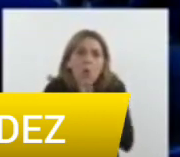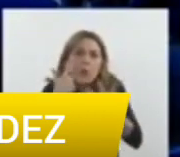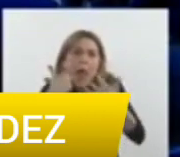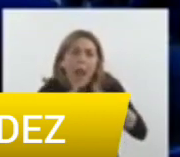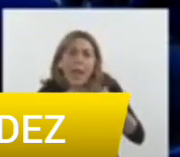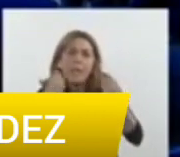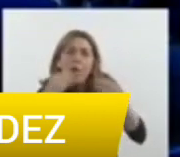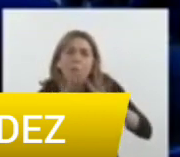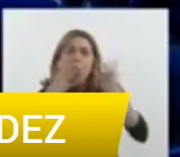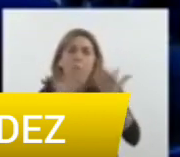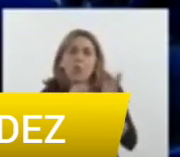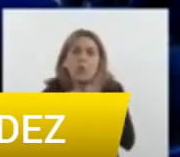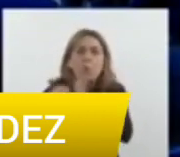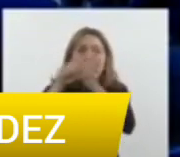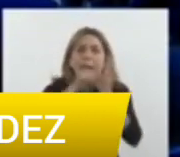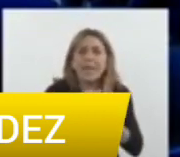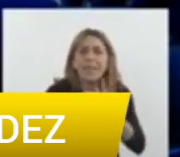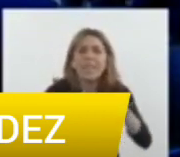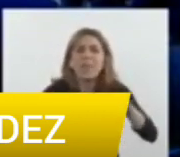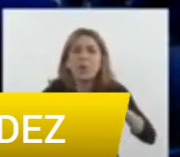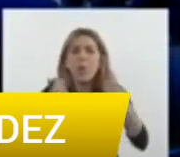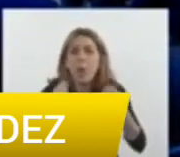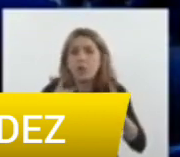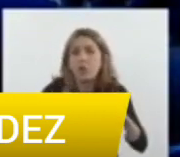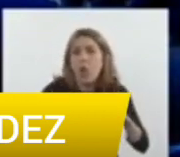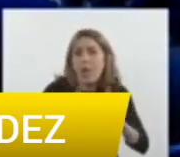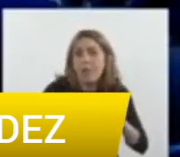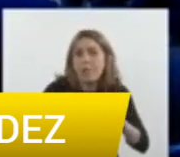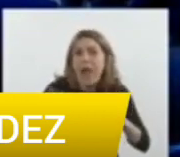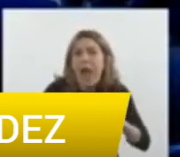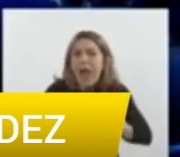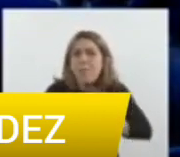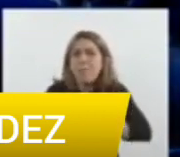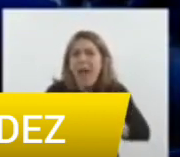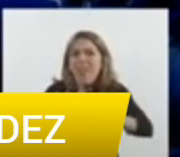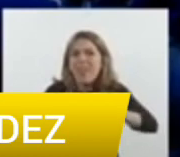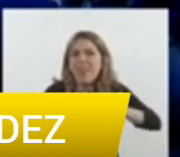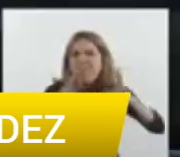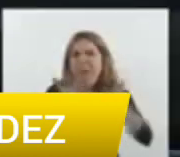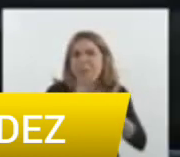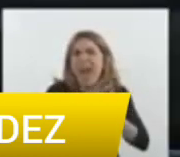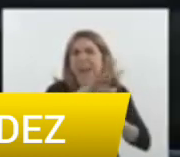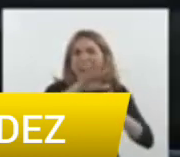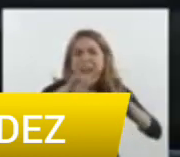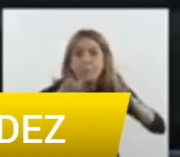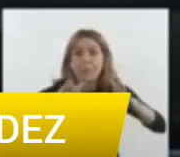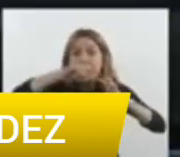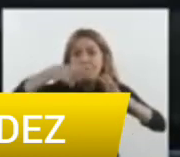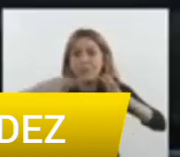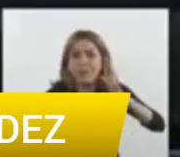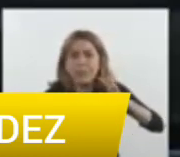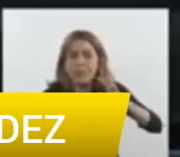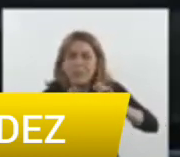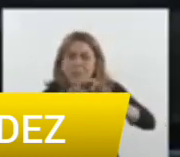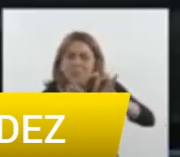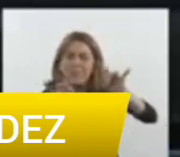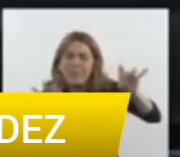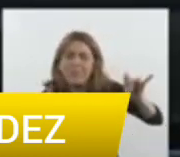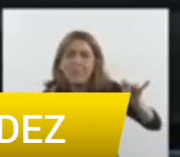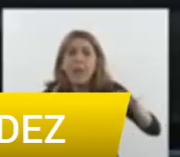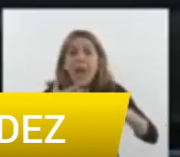mundo cuando la pandemia todavía está asolando a muchas regiones del globo terráqueo. En